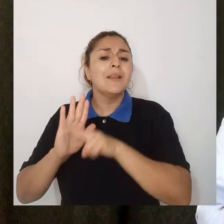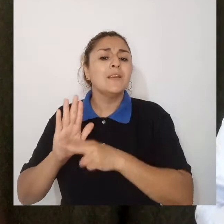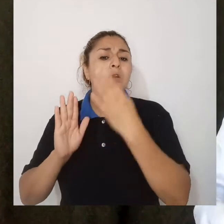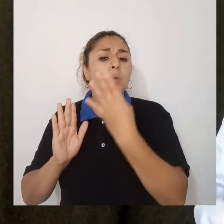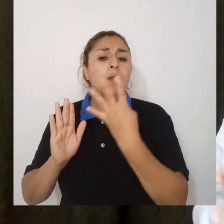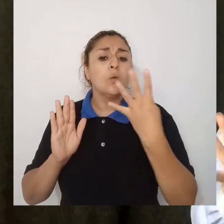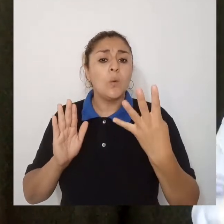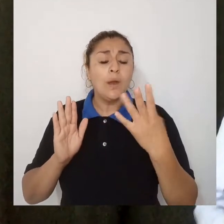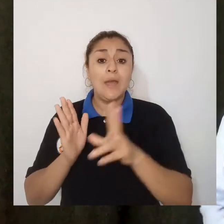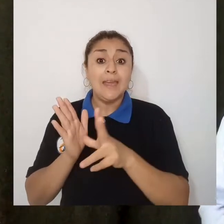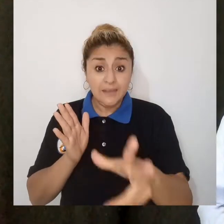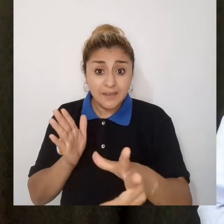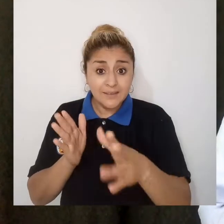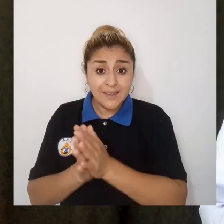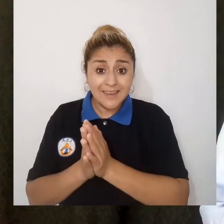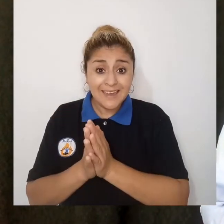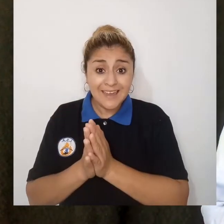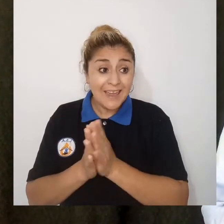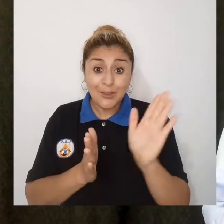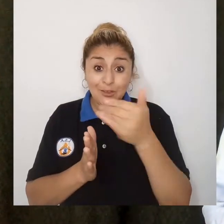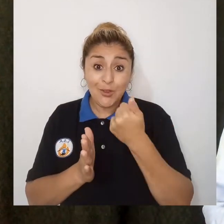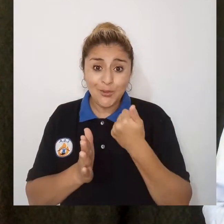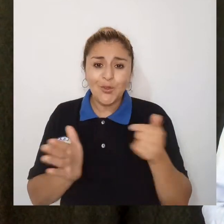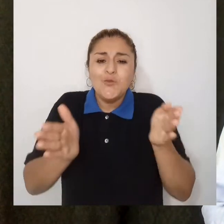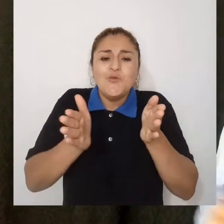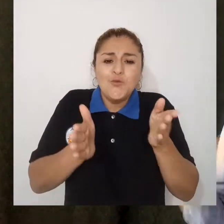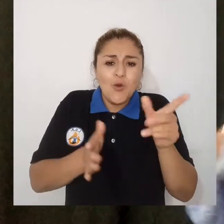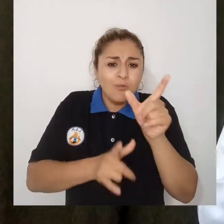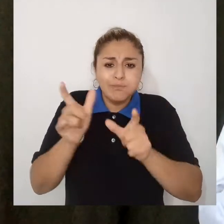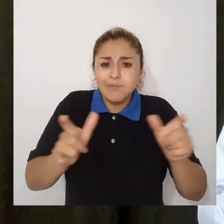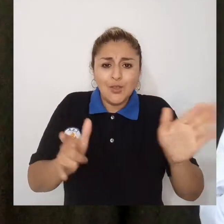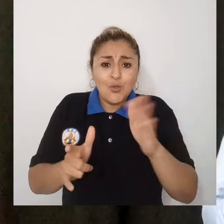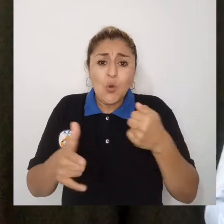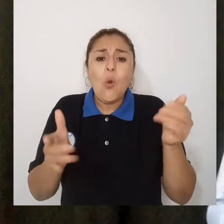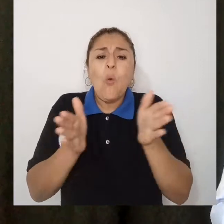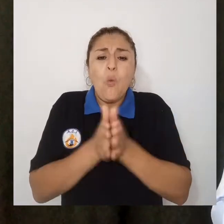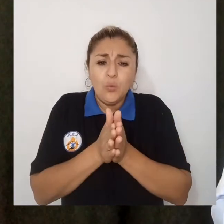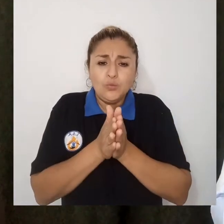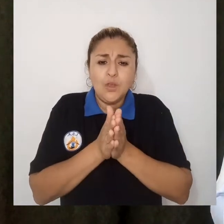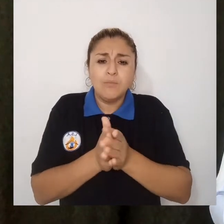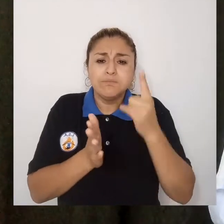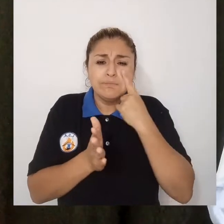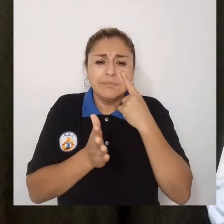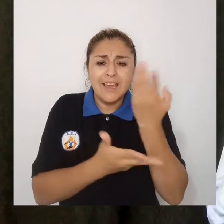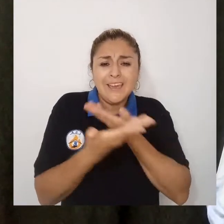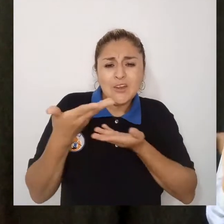y tenían en común todas las cosas queremos el compromiso